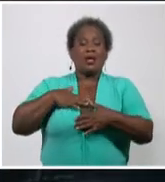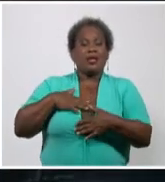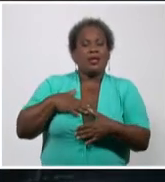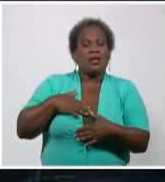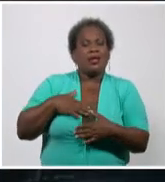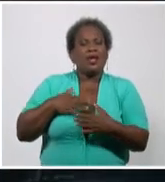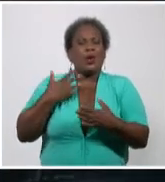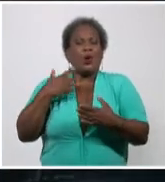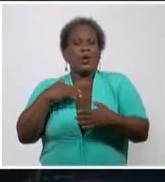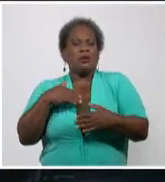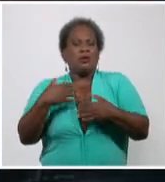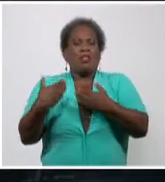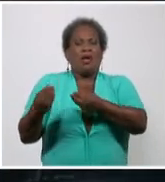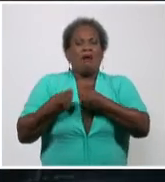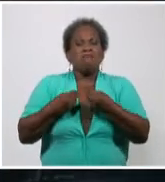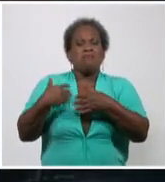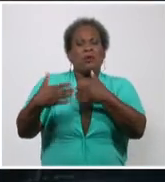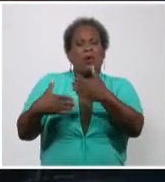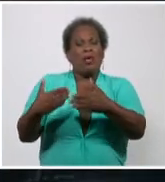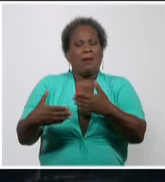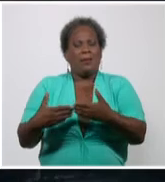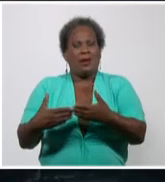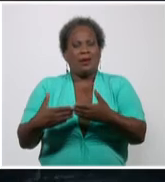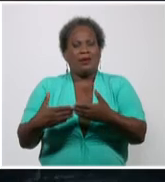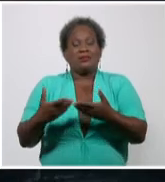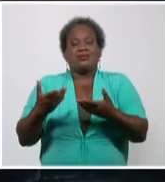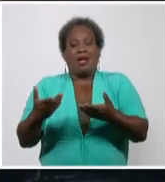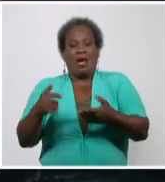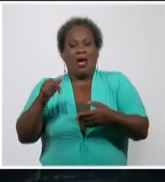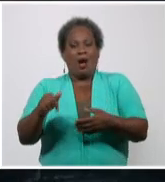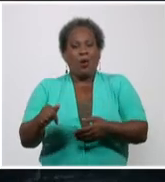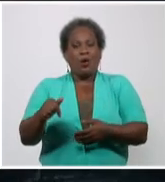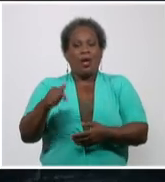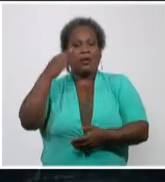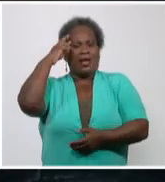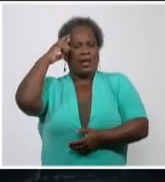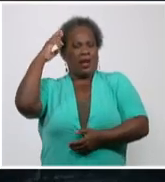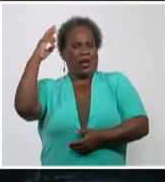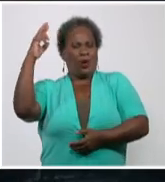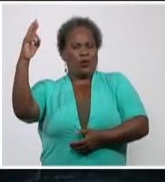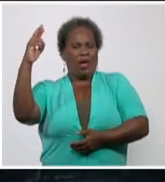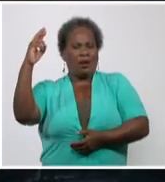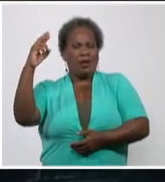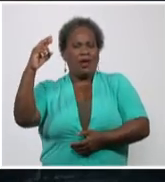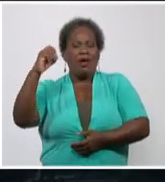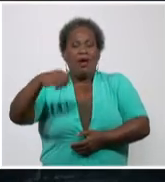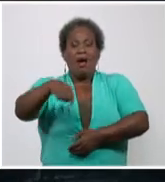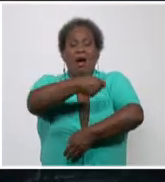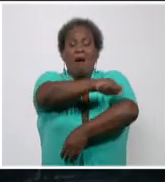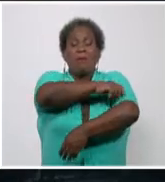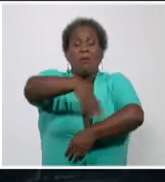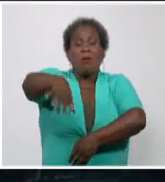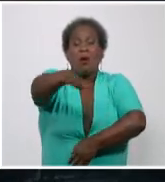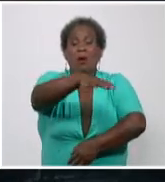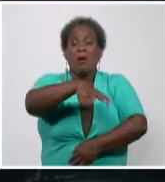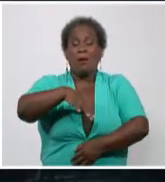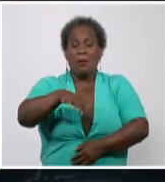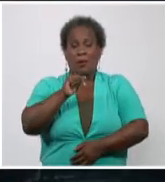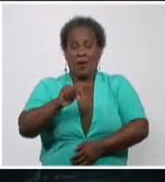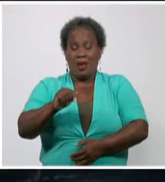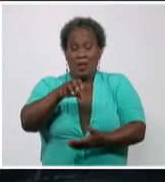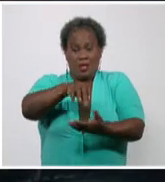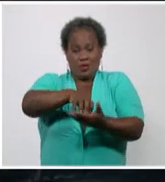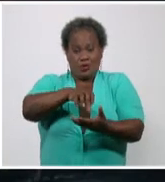motivos de peso para la crítica. Y es por ello que parece que hay que refrescarle la memoria a la opinión pública, a la de la gran ciudad sobre todo, que se cree más